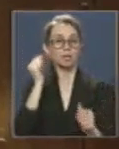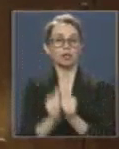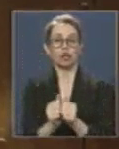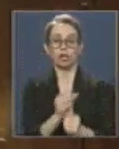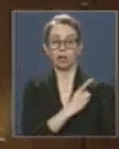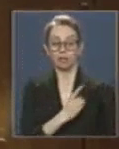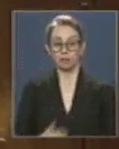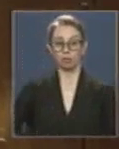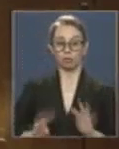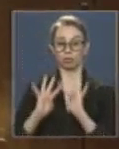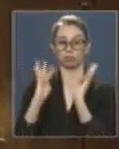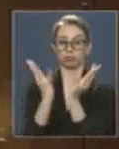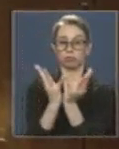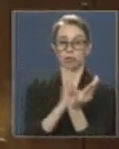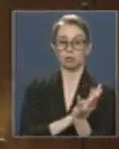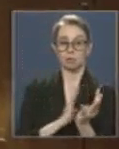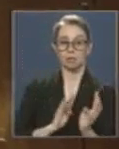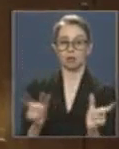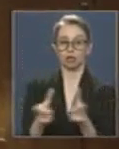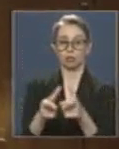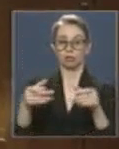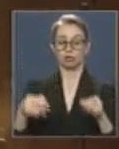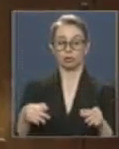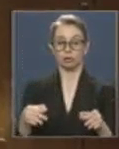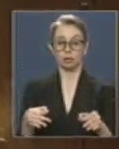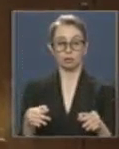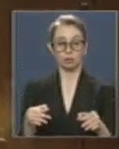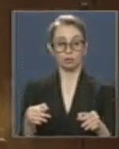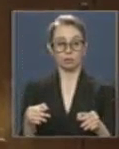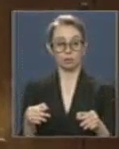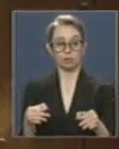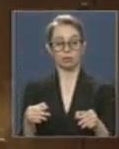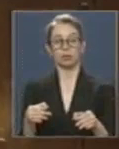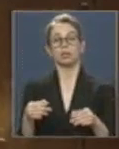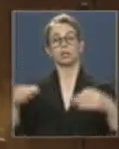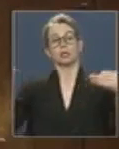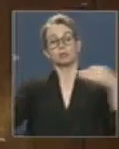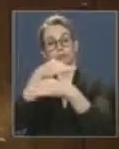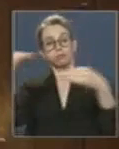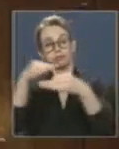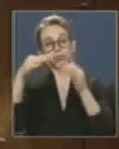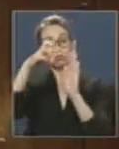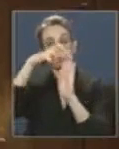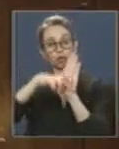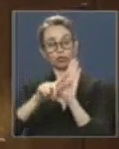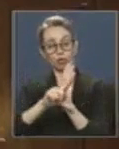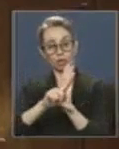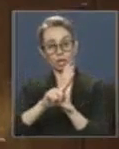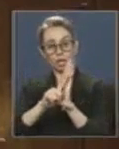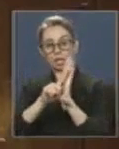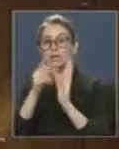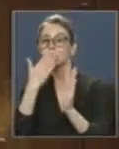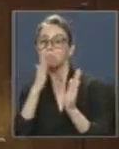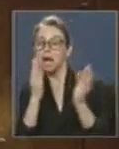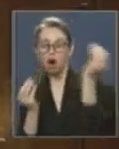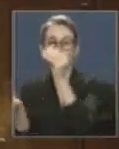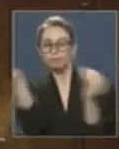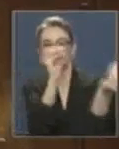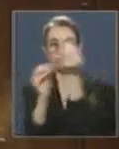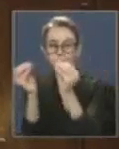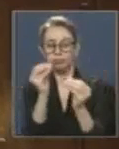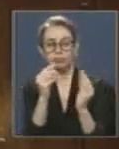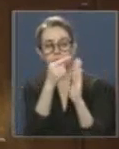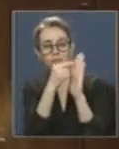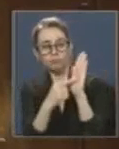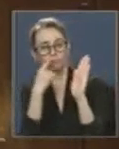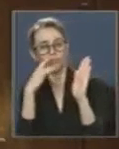diputados de la Comisión de Seguridad, ilustraron el proyecto proponiendo perfeccionamientos y haciendo